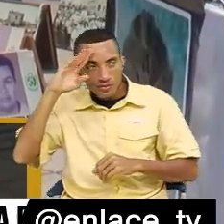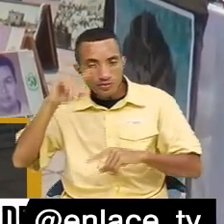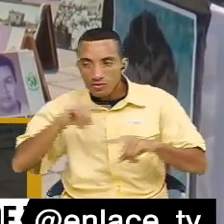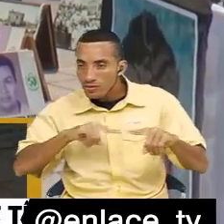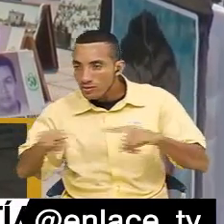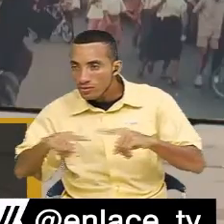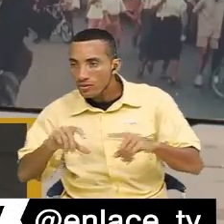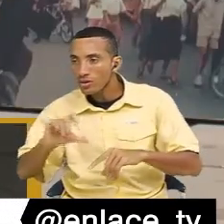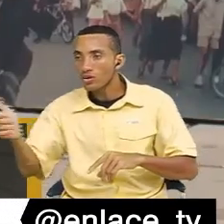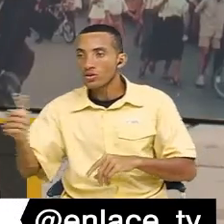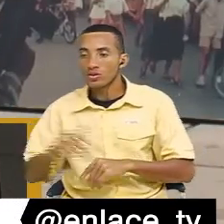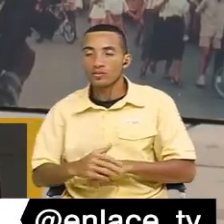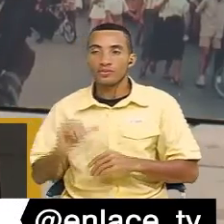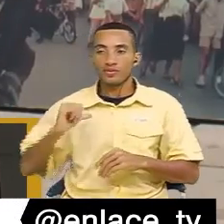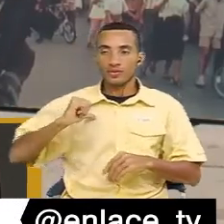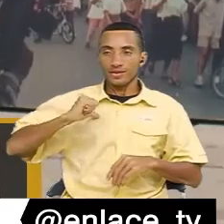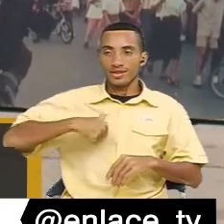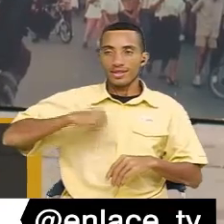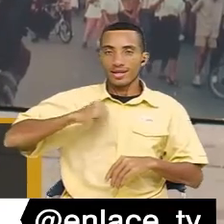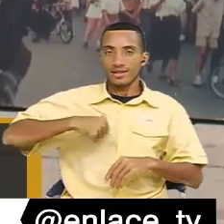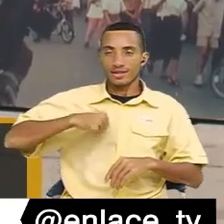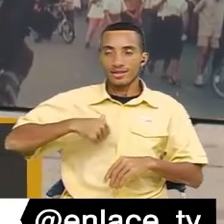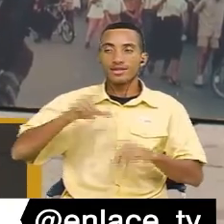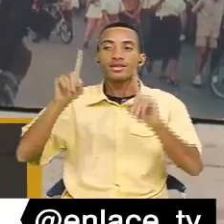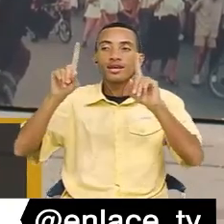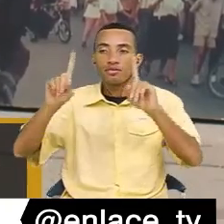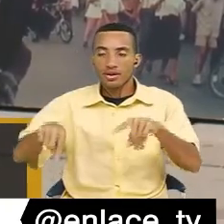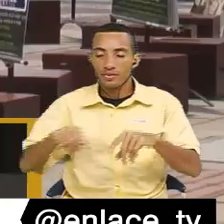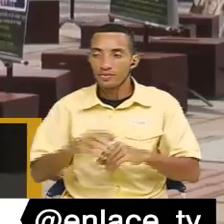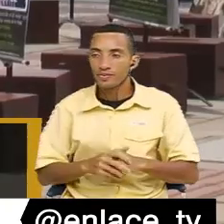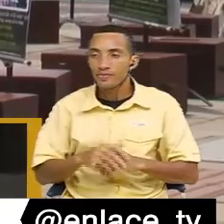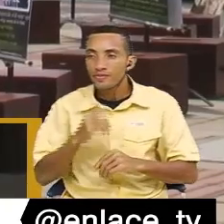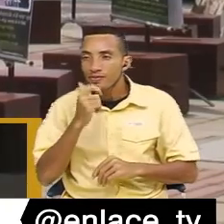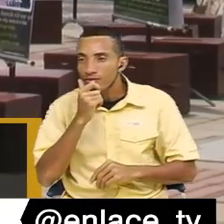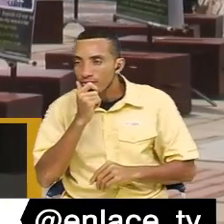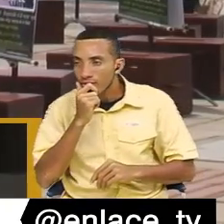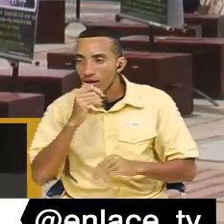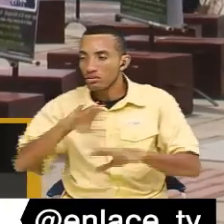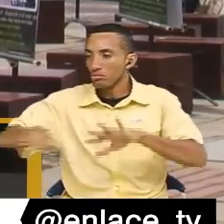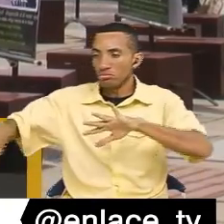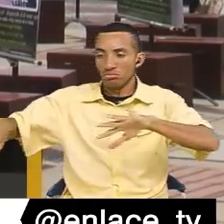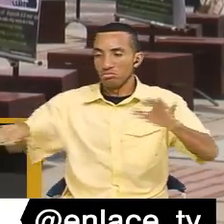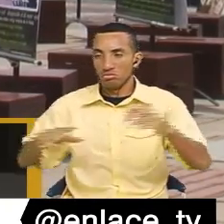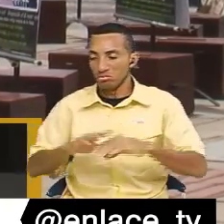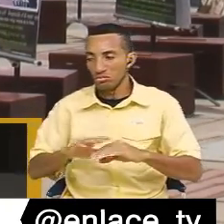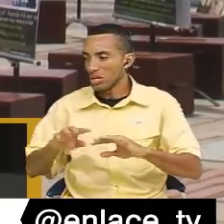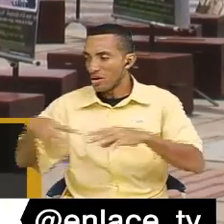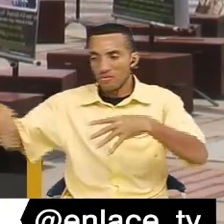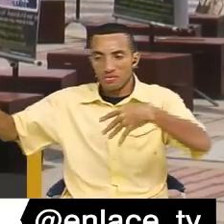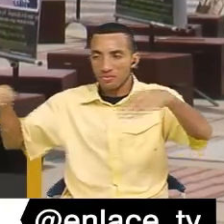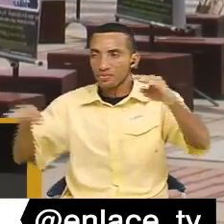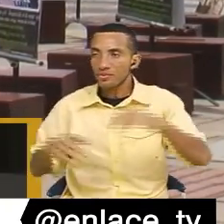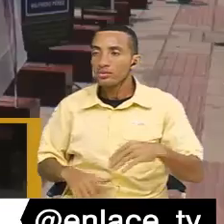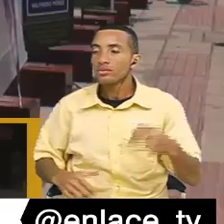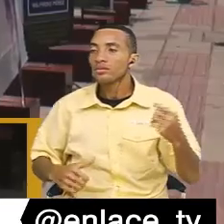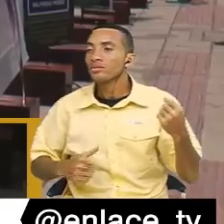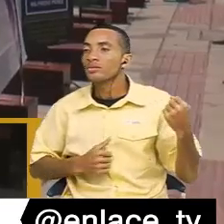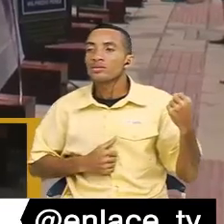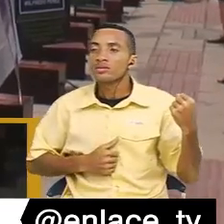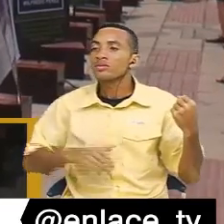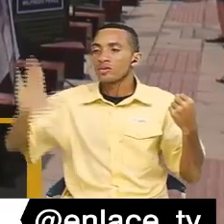Esa coordinación llevó a que específicamente se quitaran los retenes o no se hicieran retenes ese día,